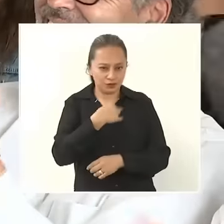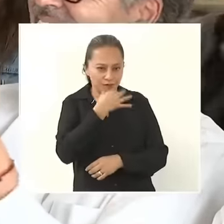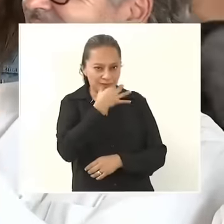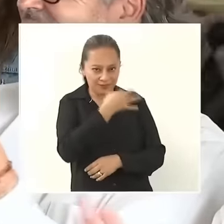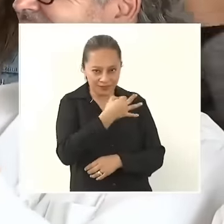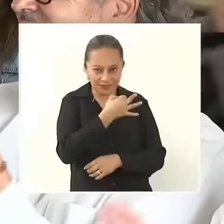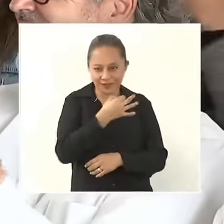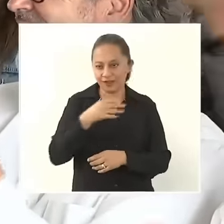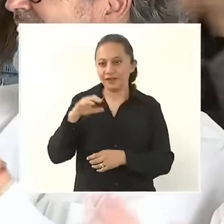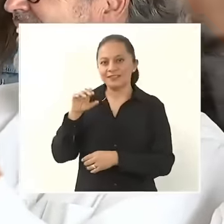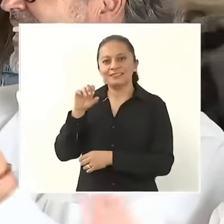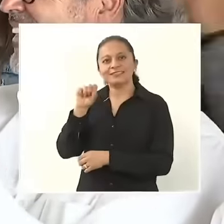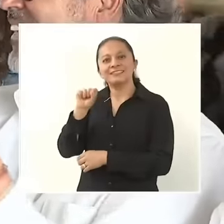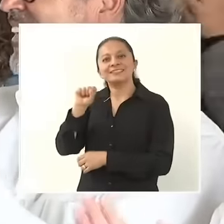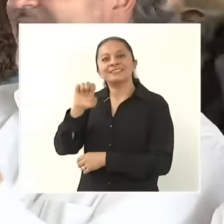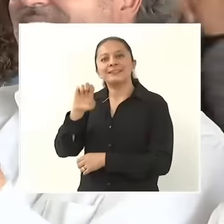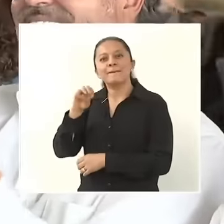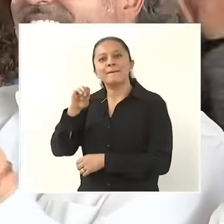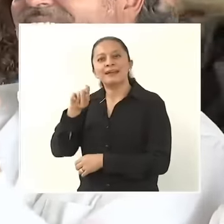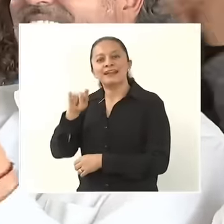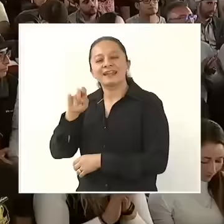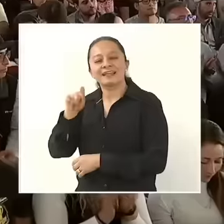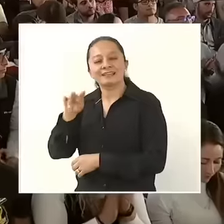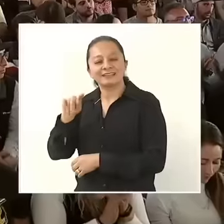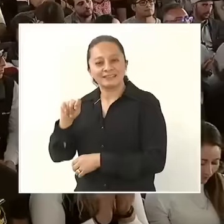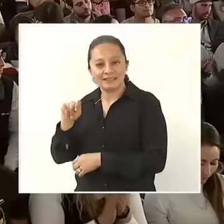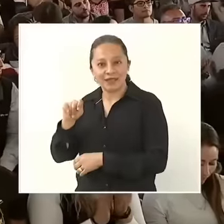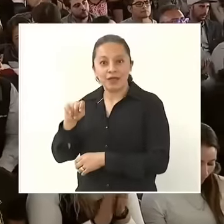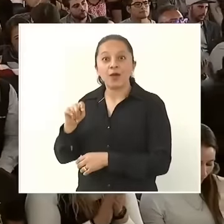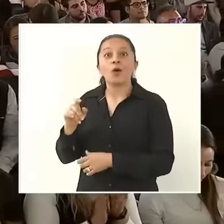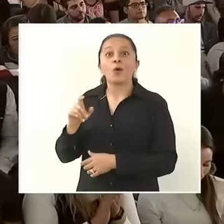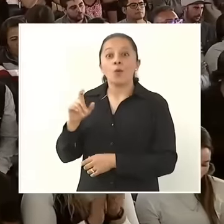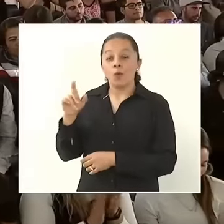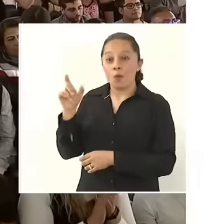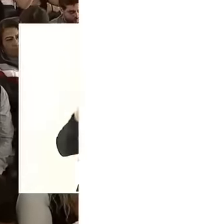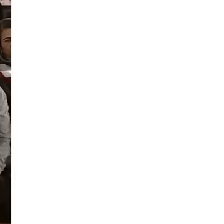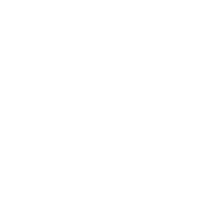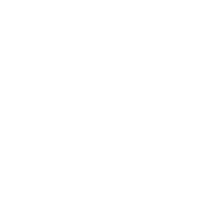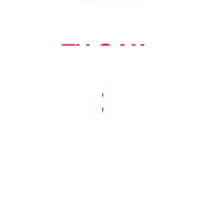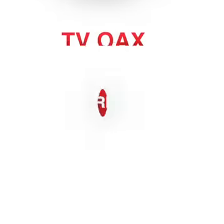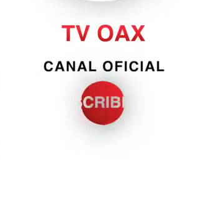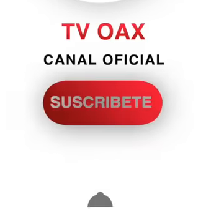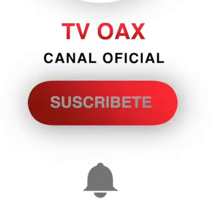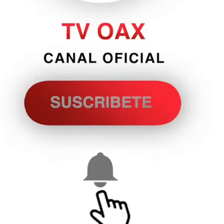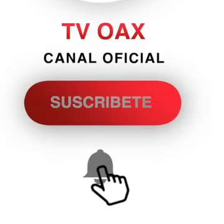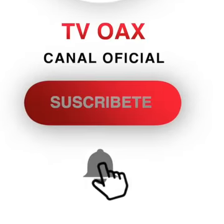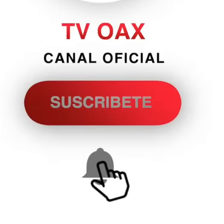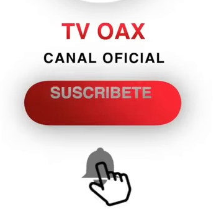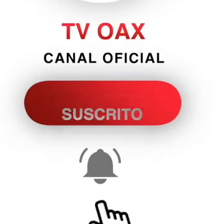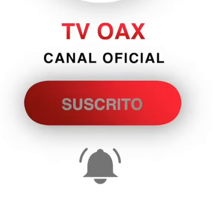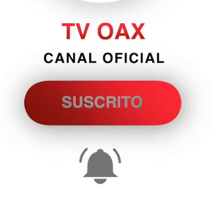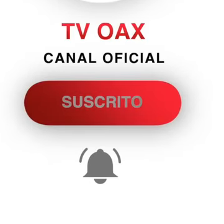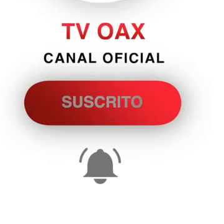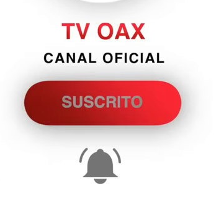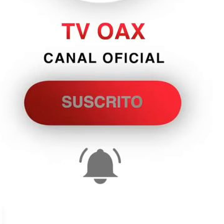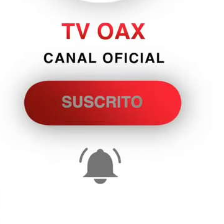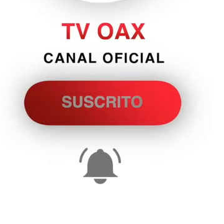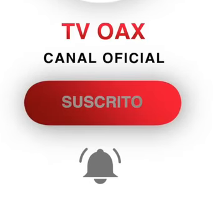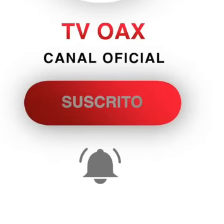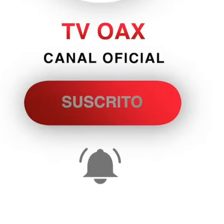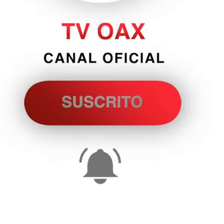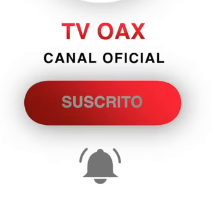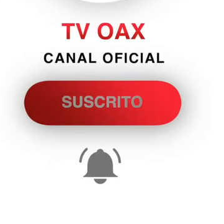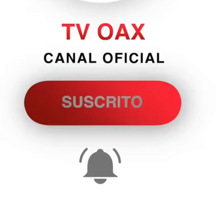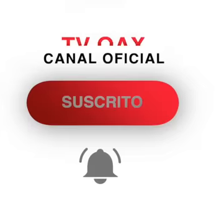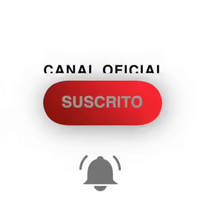Medio Ambiente, cuando llega una mujer, llegamos todas las mujeres al gobierno de